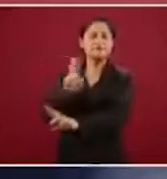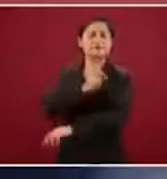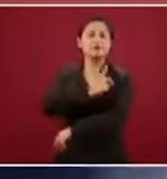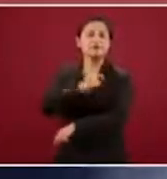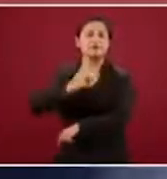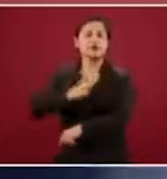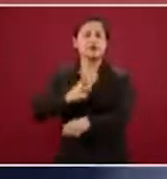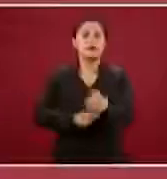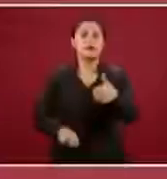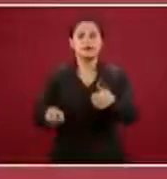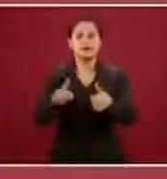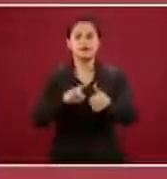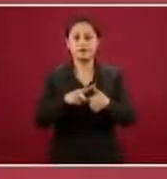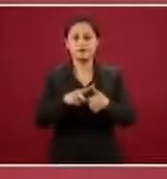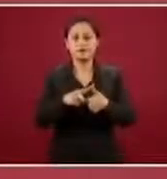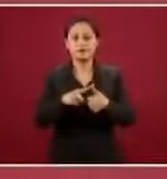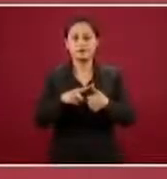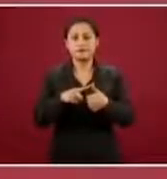6